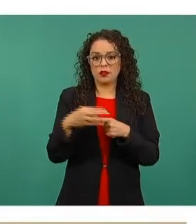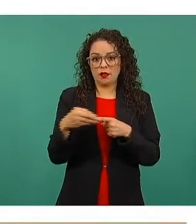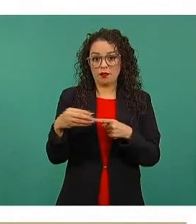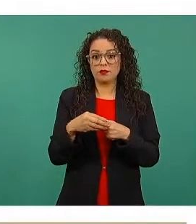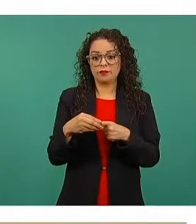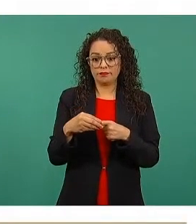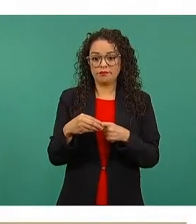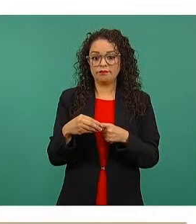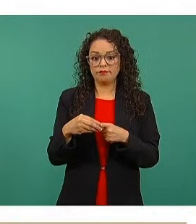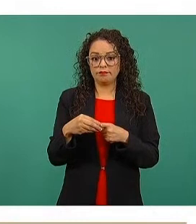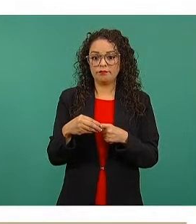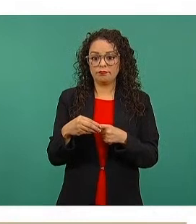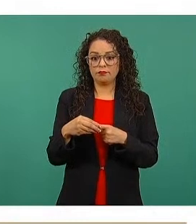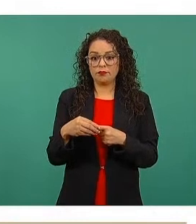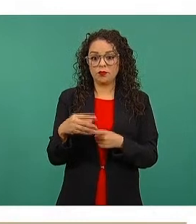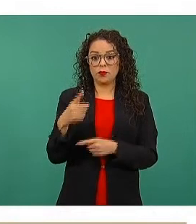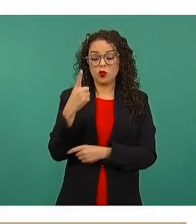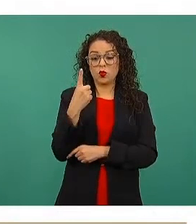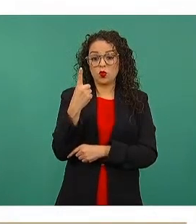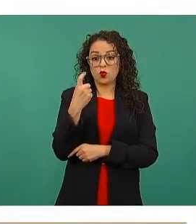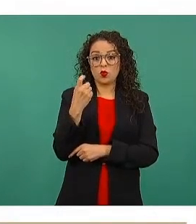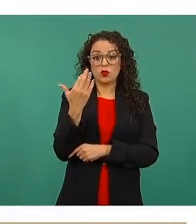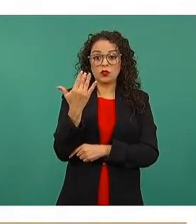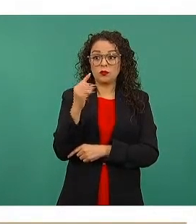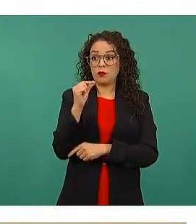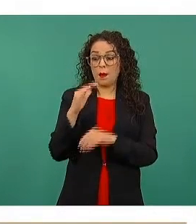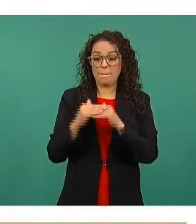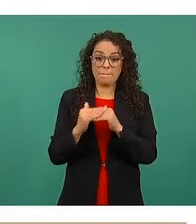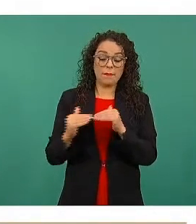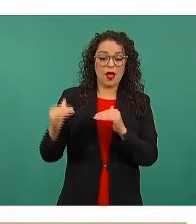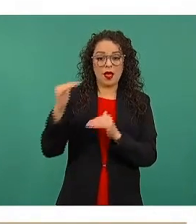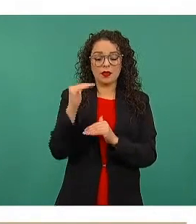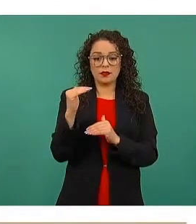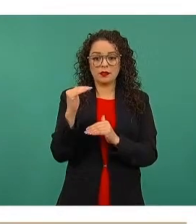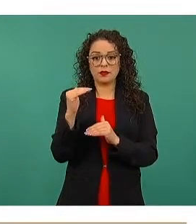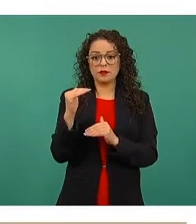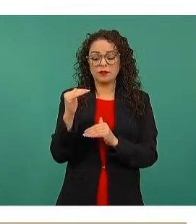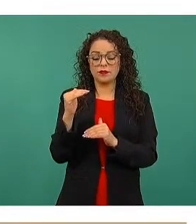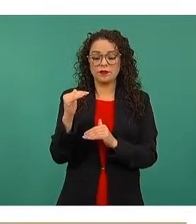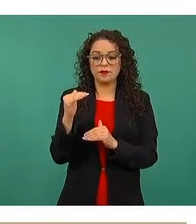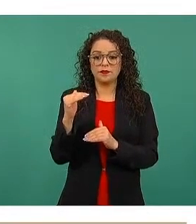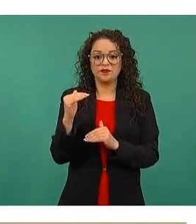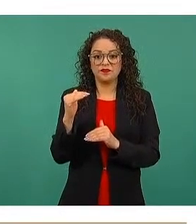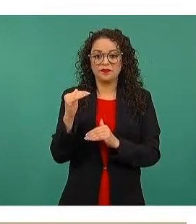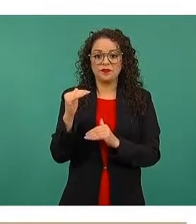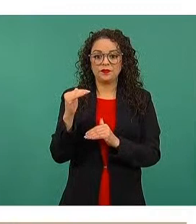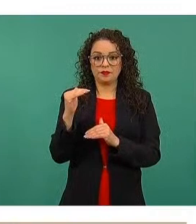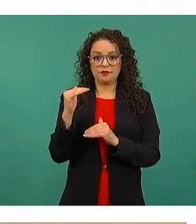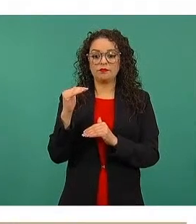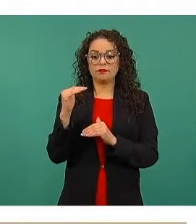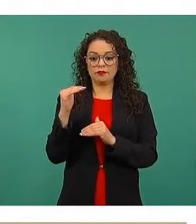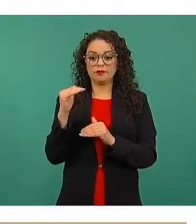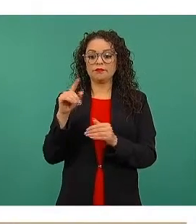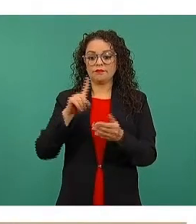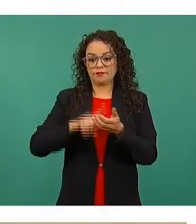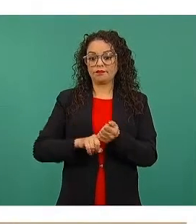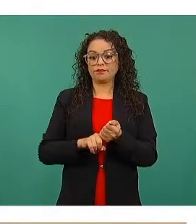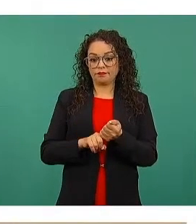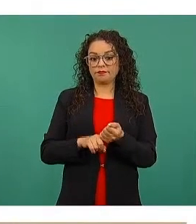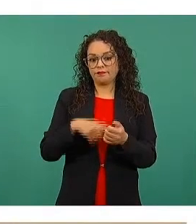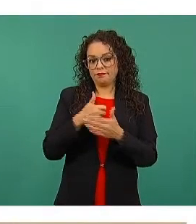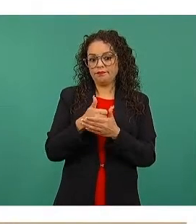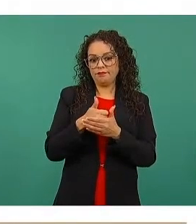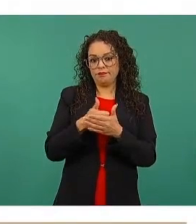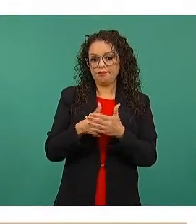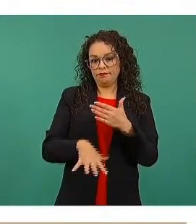14 pesos con 61 centavos, más de 1.50 lo que se está dando por abajo del